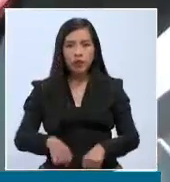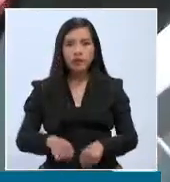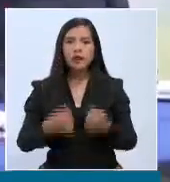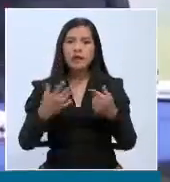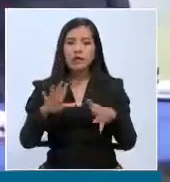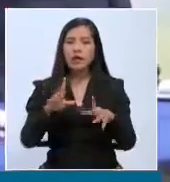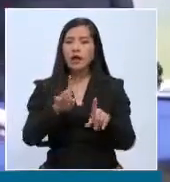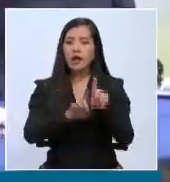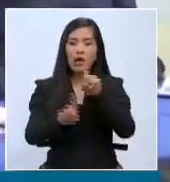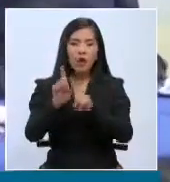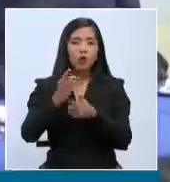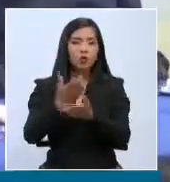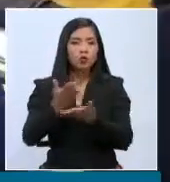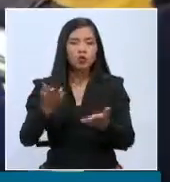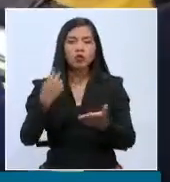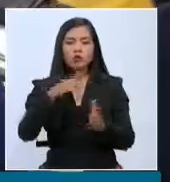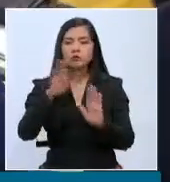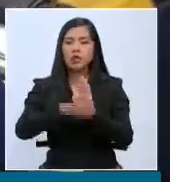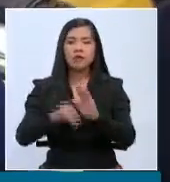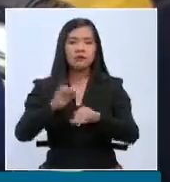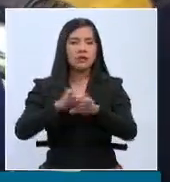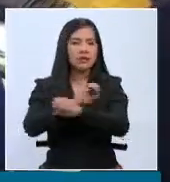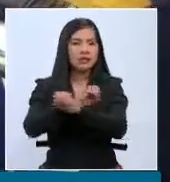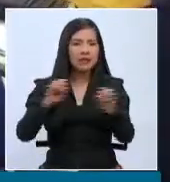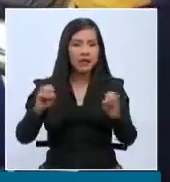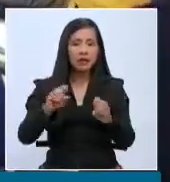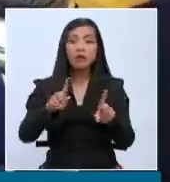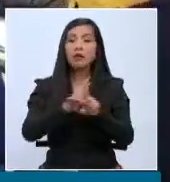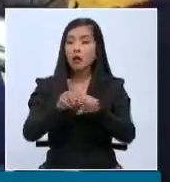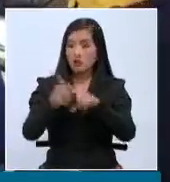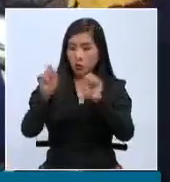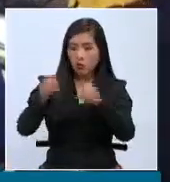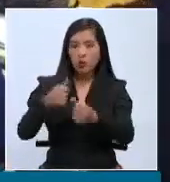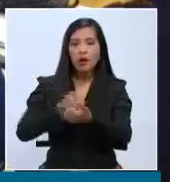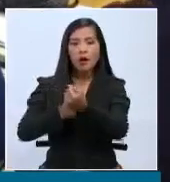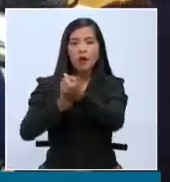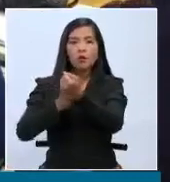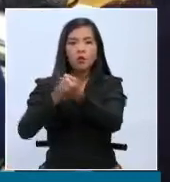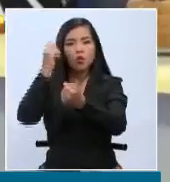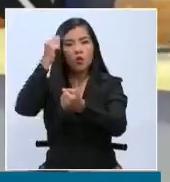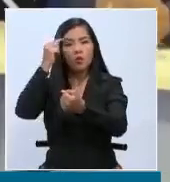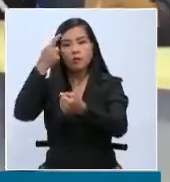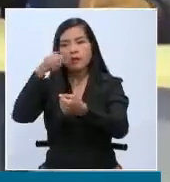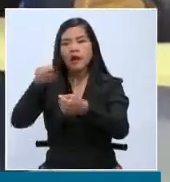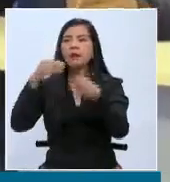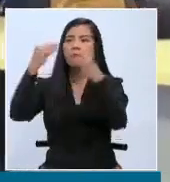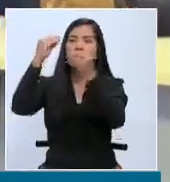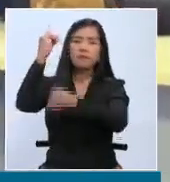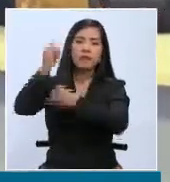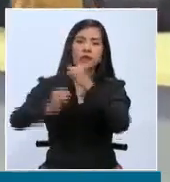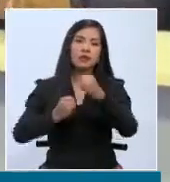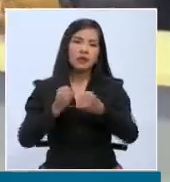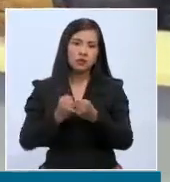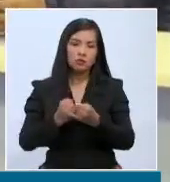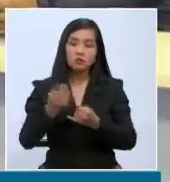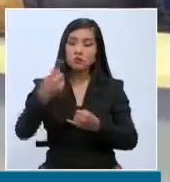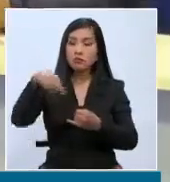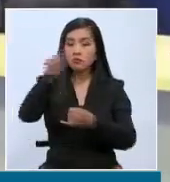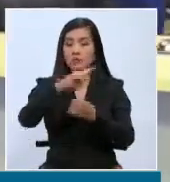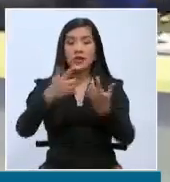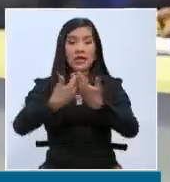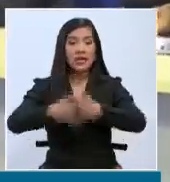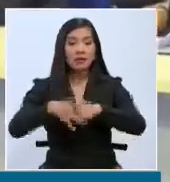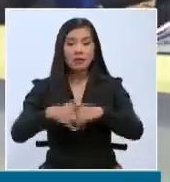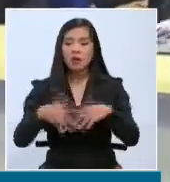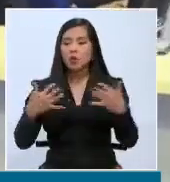país y tienen también ventajas exportadoras. Por eso yo creo que los empresarios son grandes